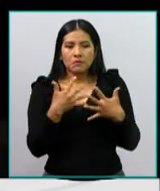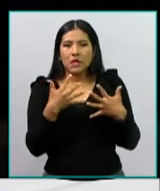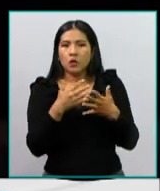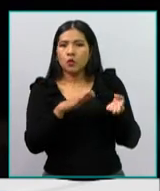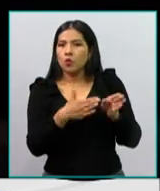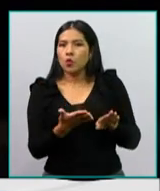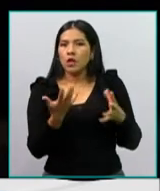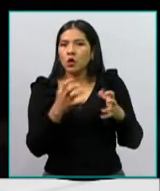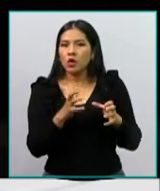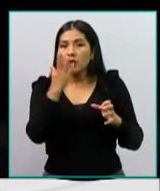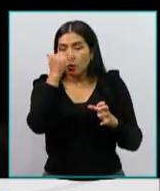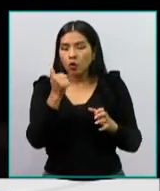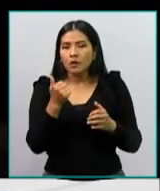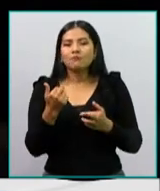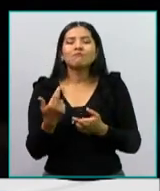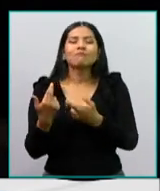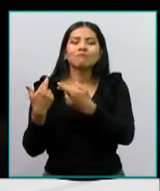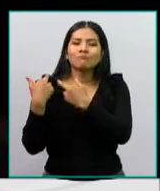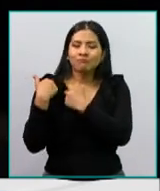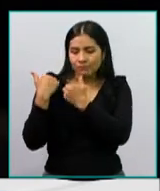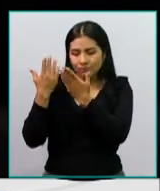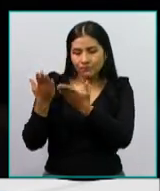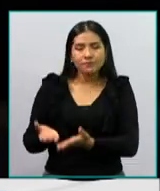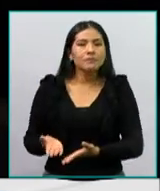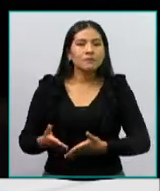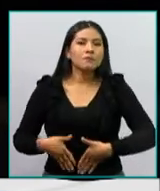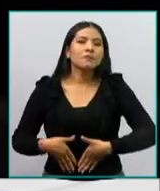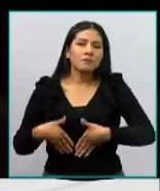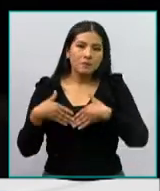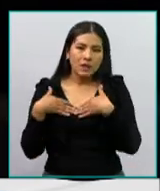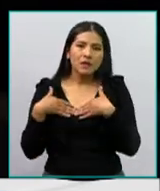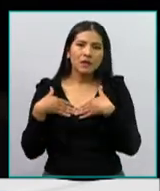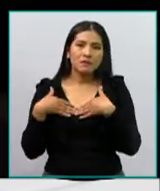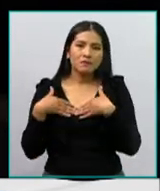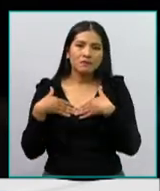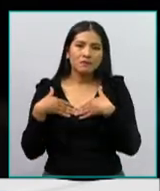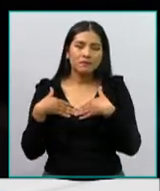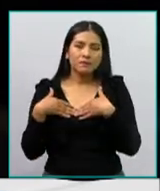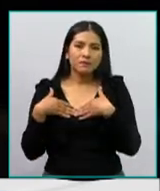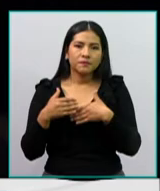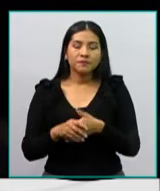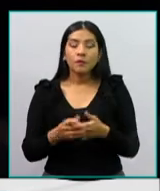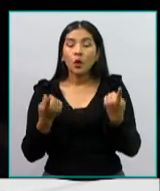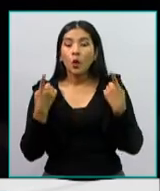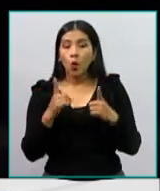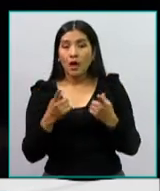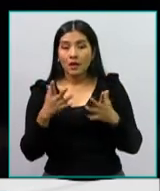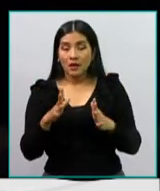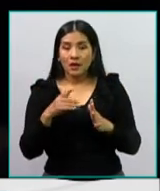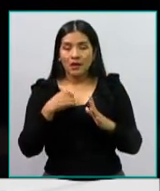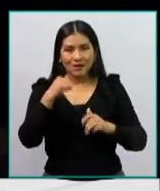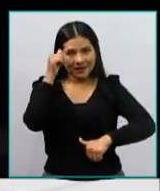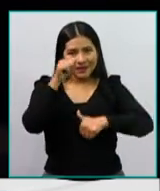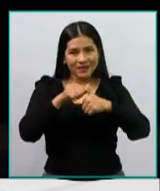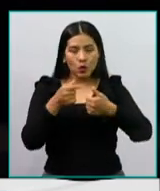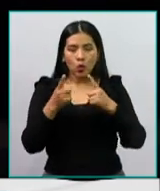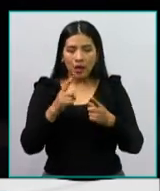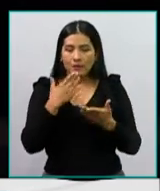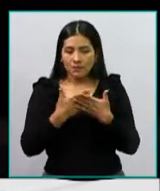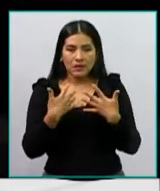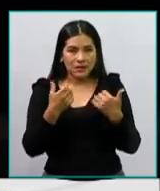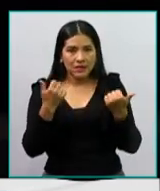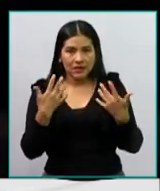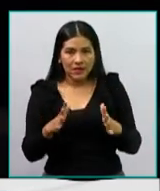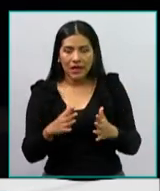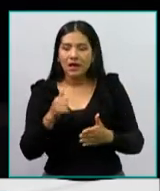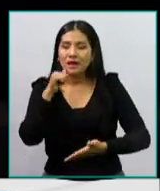eres responsable de una vida. Entonces, cuando me entregaron ya, cuando ya estaba bien, me